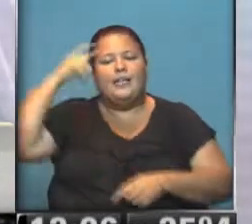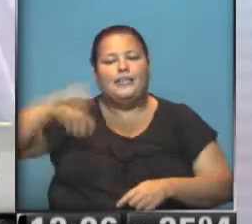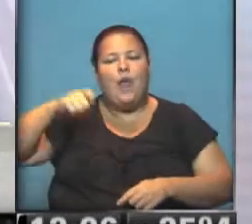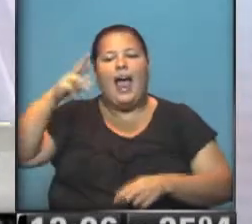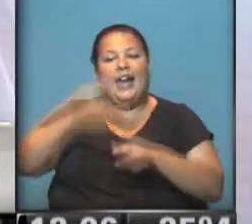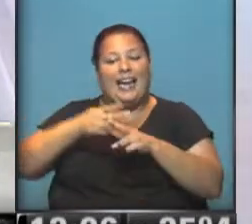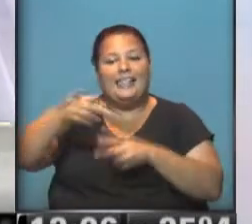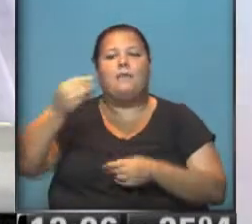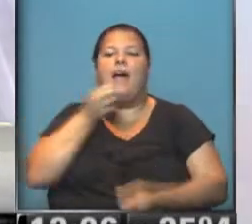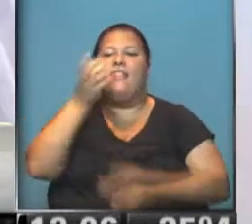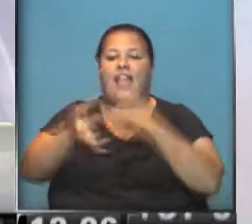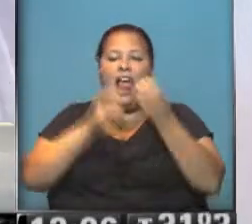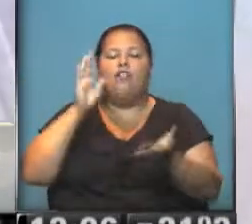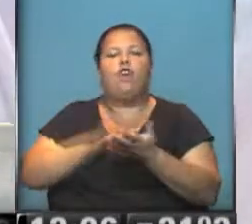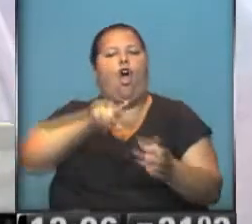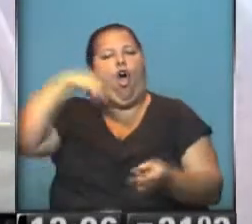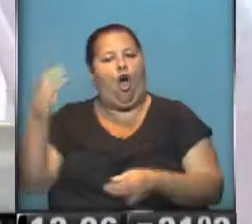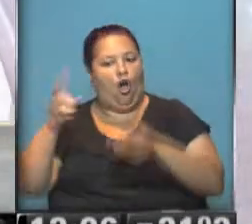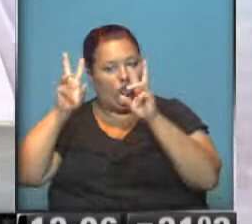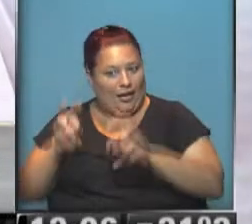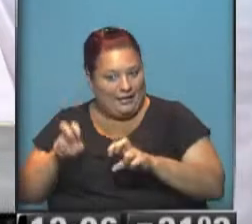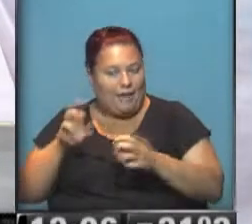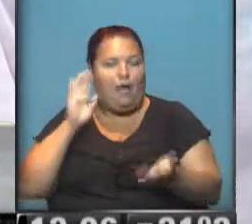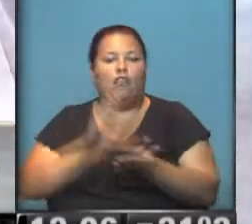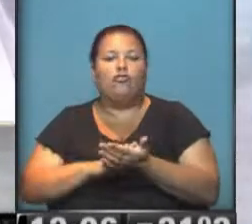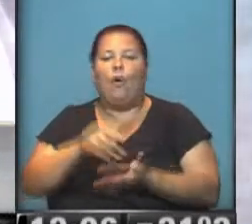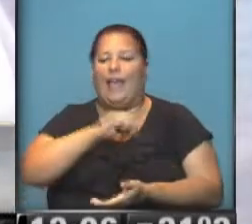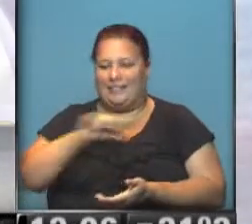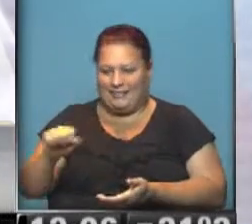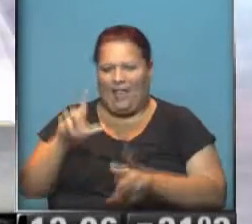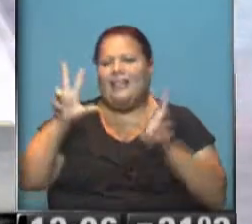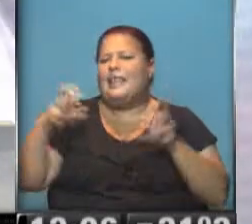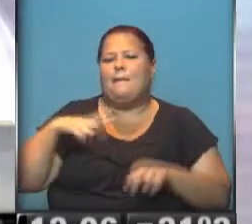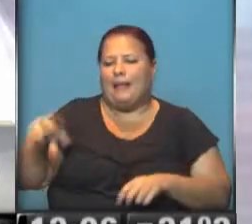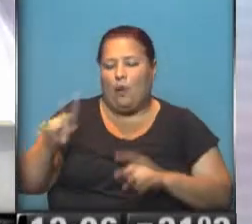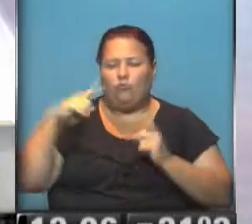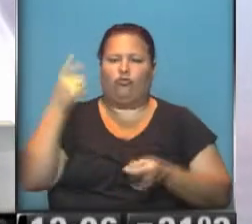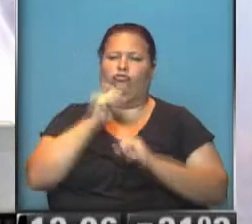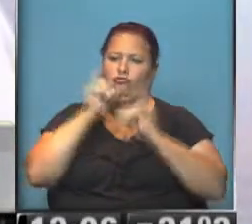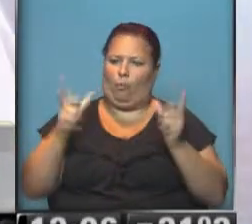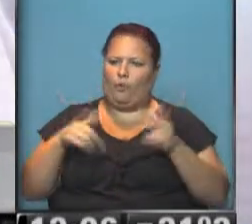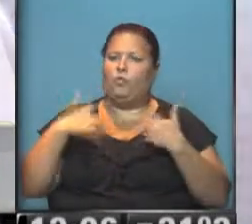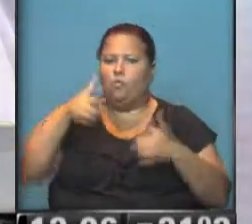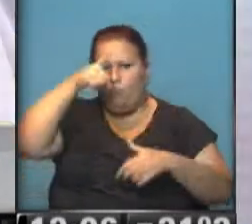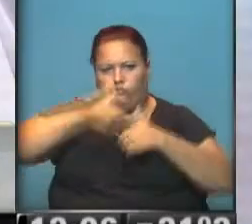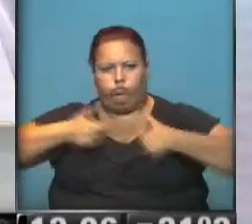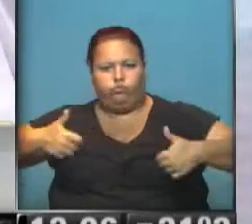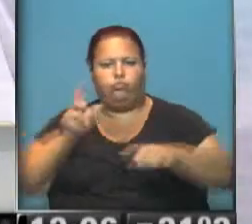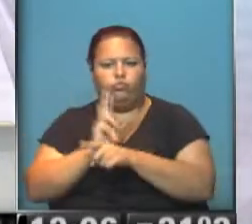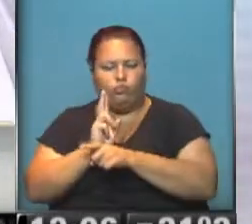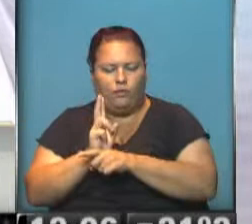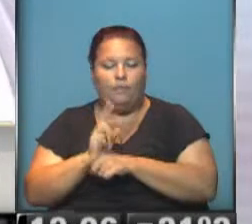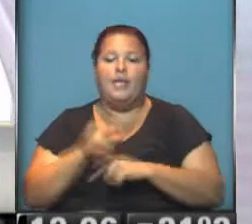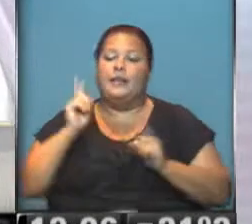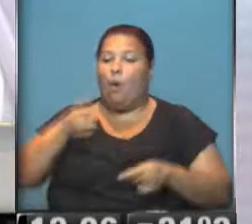Retiro, para declarar vinculado a otra causa que tiene que ver con estafas, una causa particular, pero lo que llamó la atención es que estaba fuertemente custodiado. Y por